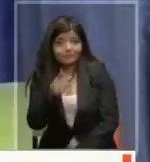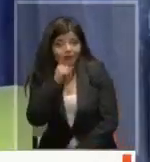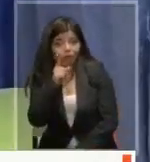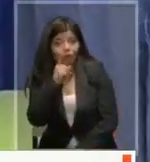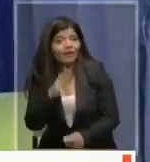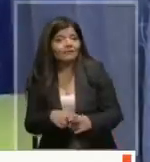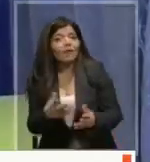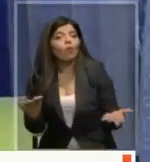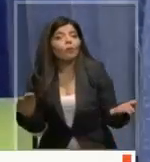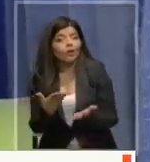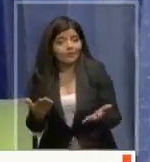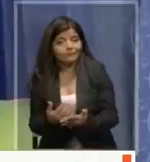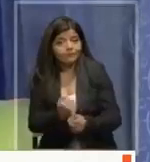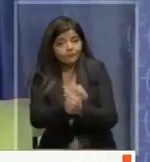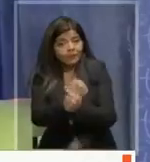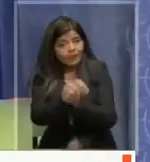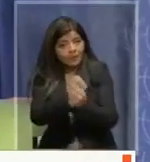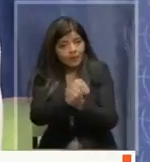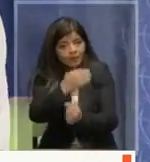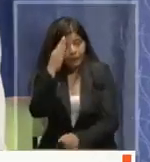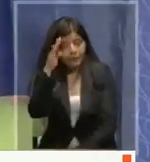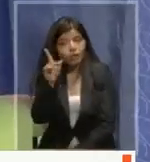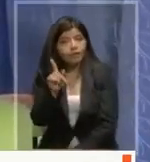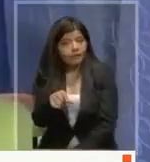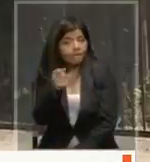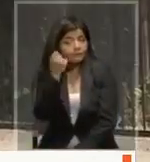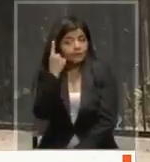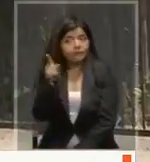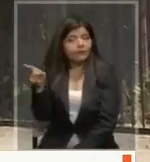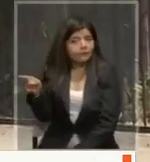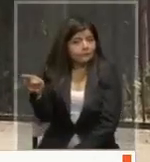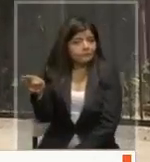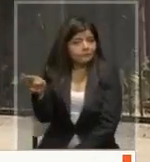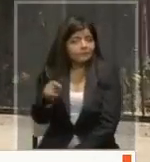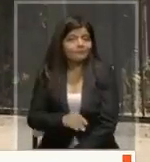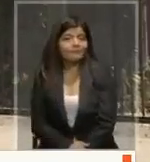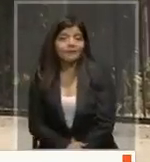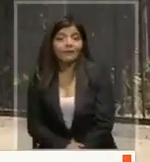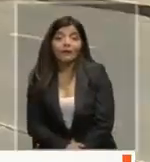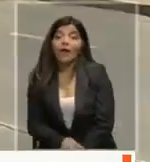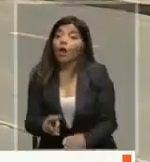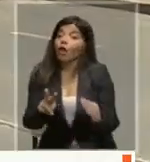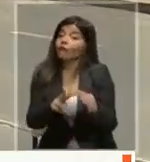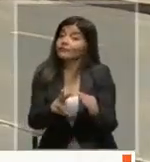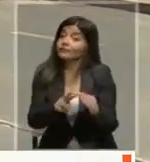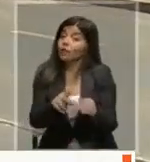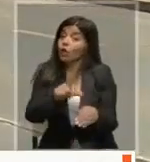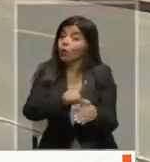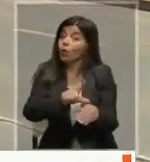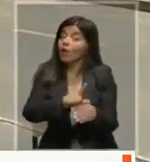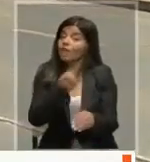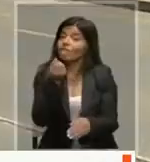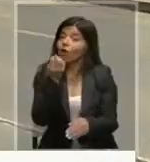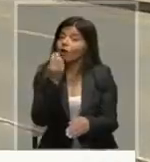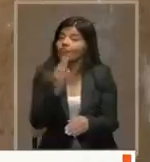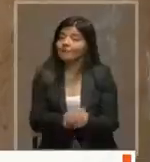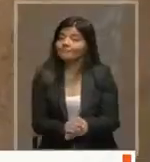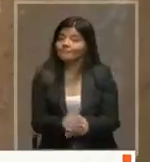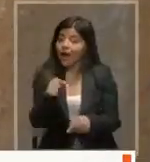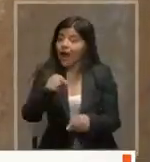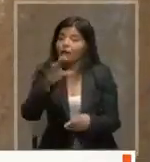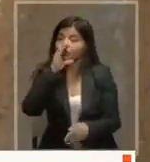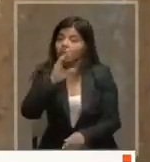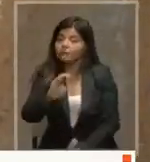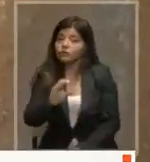Carabineros lo ponga en pie de lo que estaba haciendo él. Pese a esto, los vecinos de Florida alegan que los buses no paran,